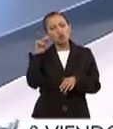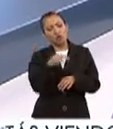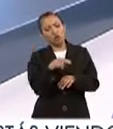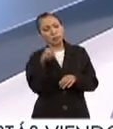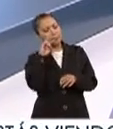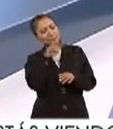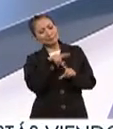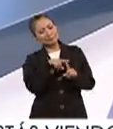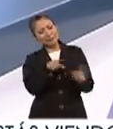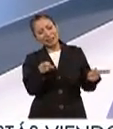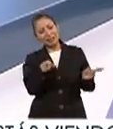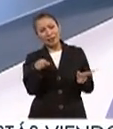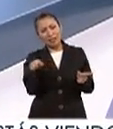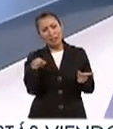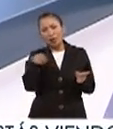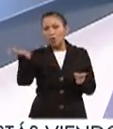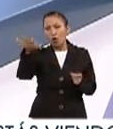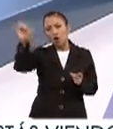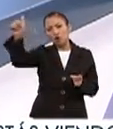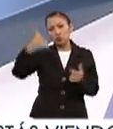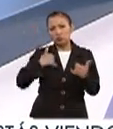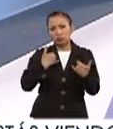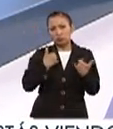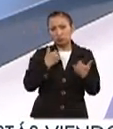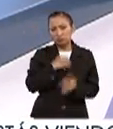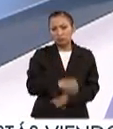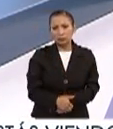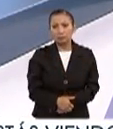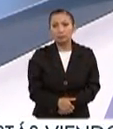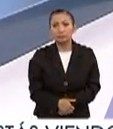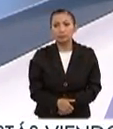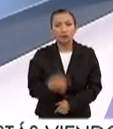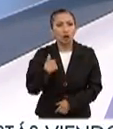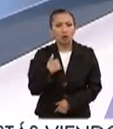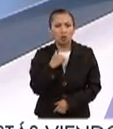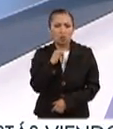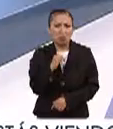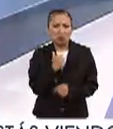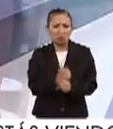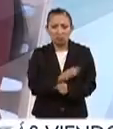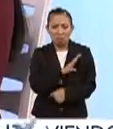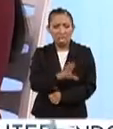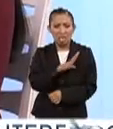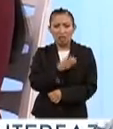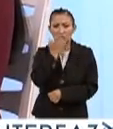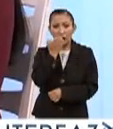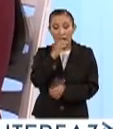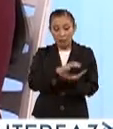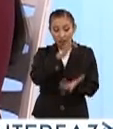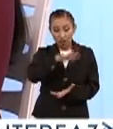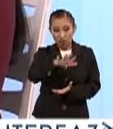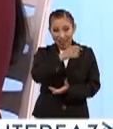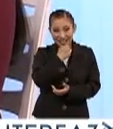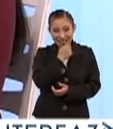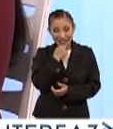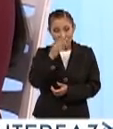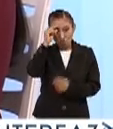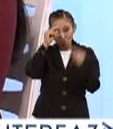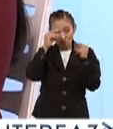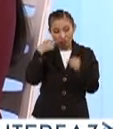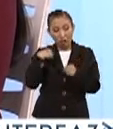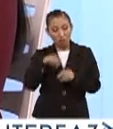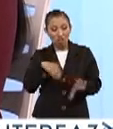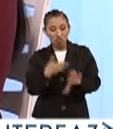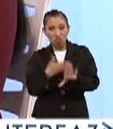cosas pues un tanto diferentes de como las ven los demás? Bueno, yo nunca sufrí rechazo escolar. La mayoría de los niños sobredotados